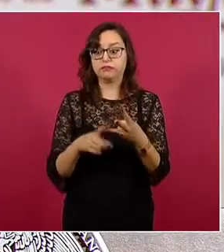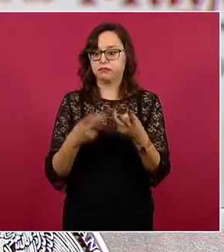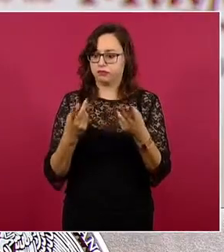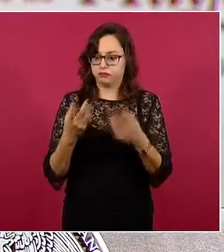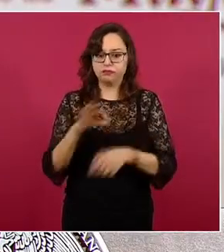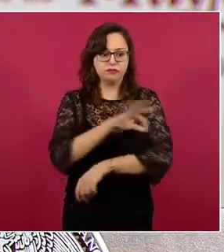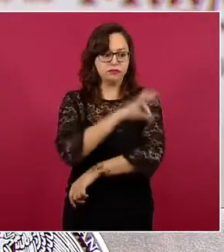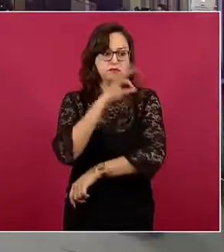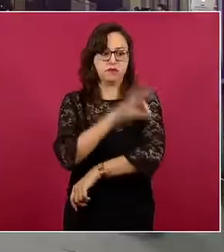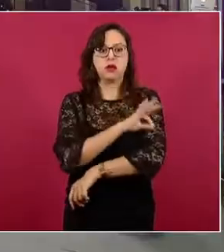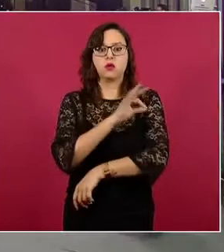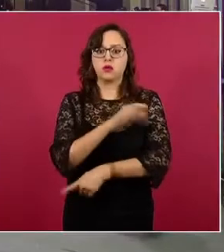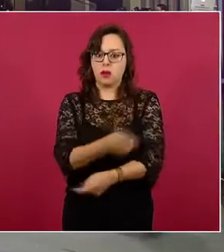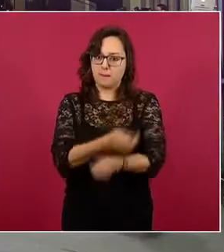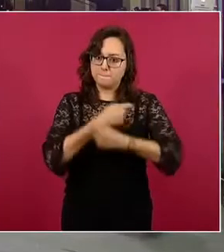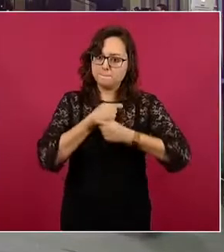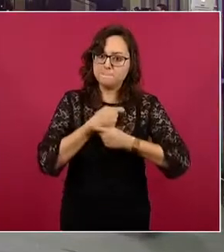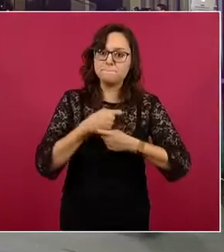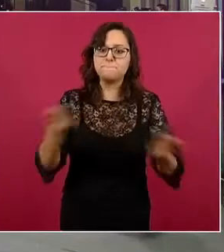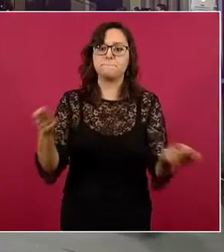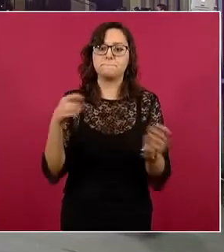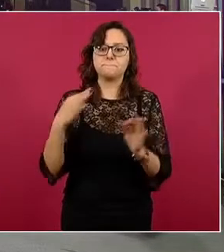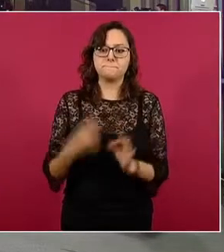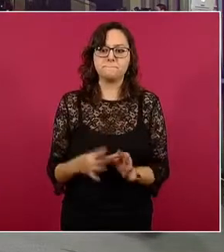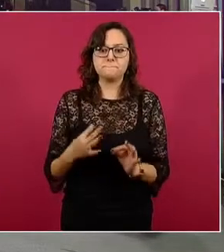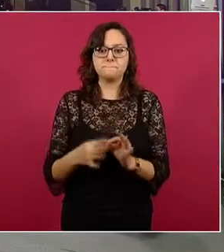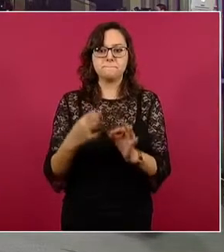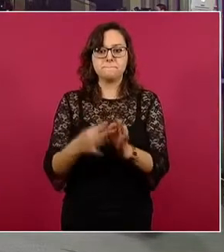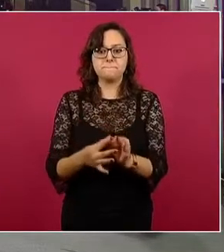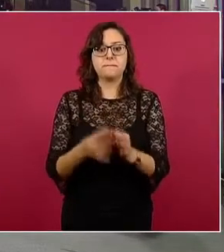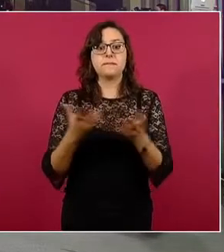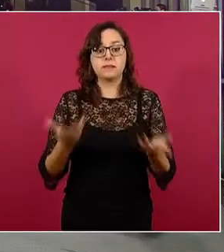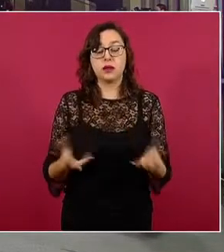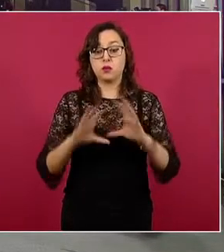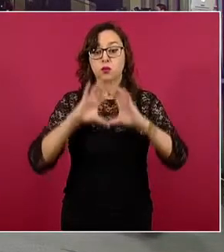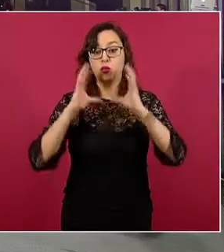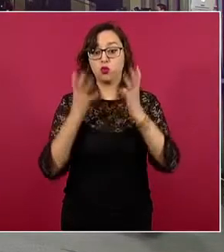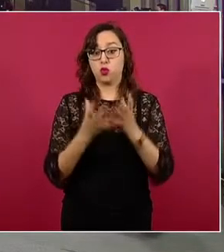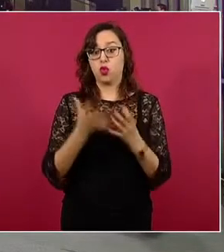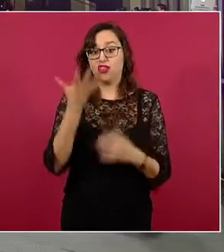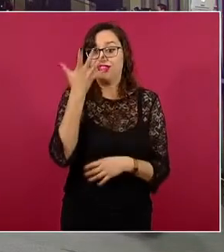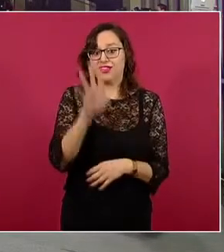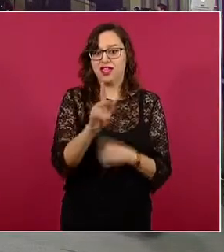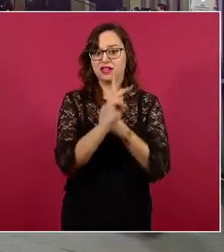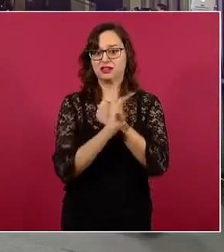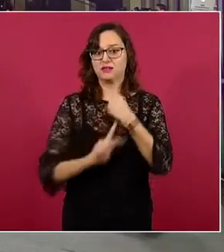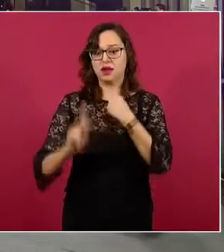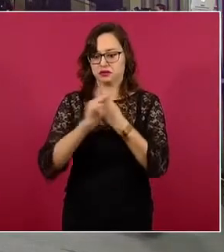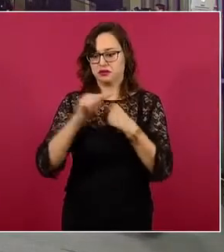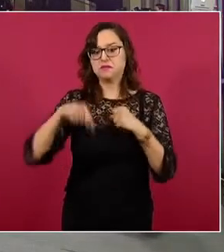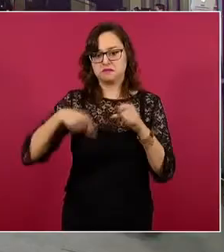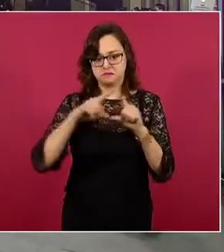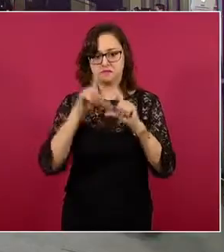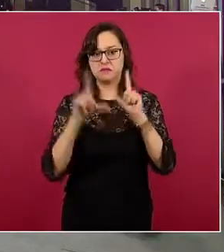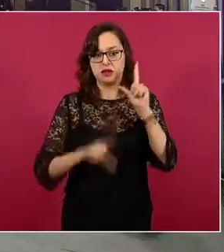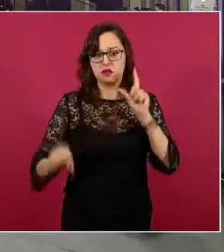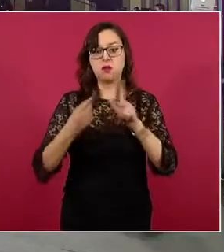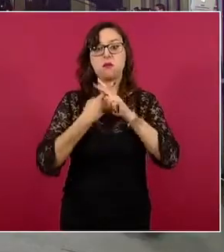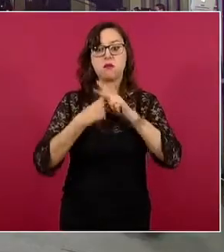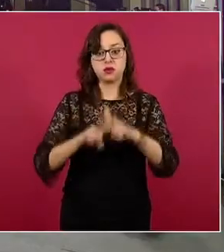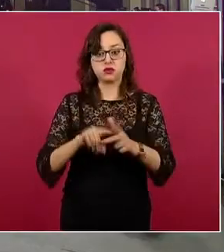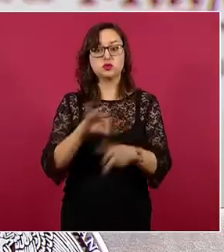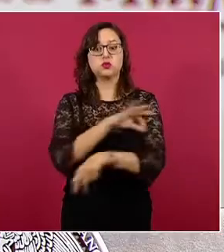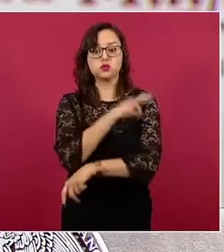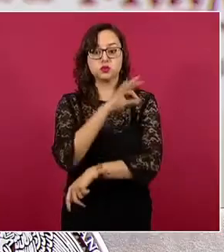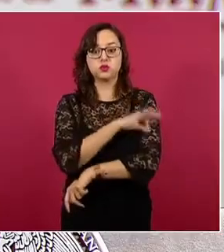vacuna, haberla aplicado, y estuvimos entre los primeros 10 países del mundo que empezaron a vacunar a su población.